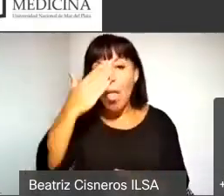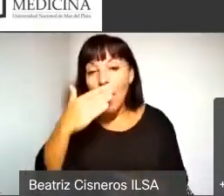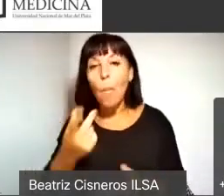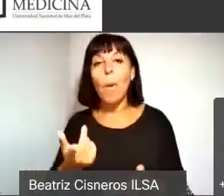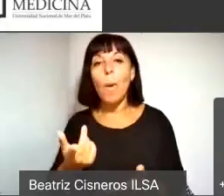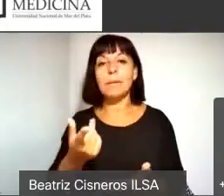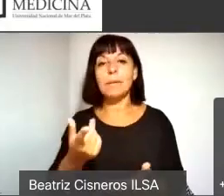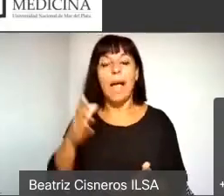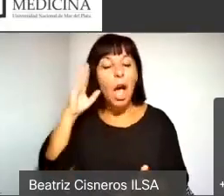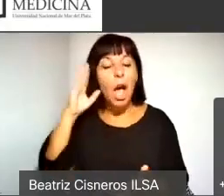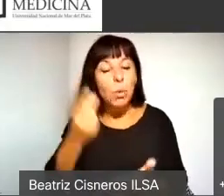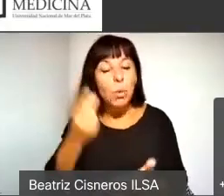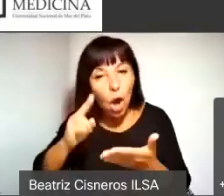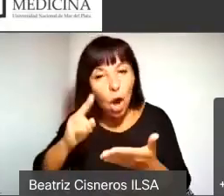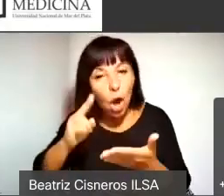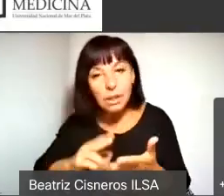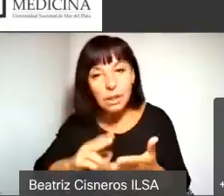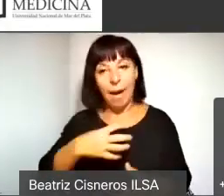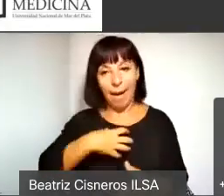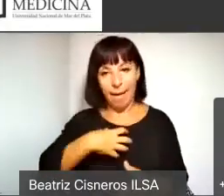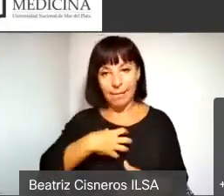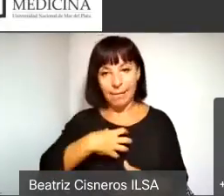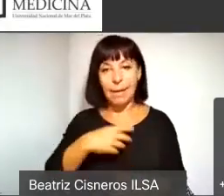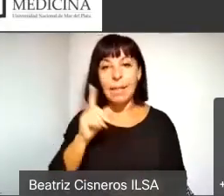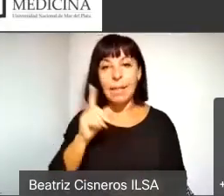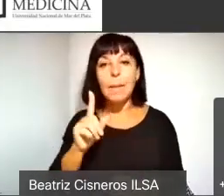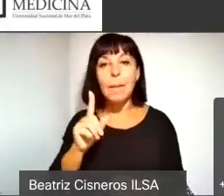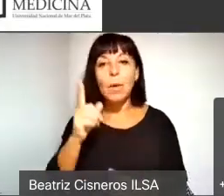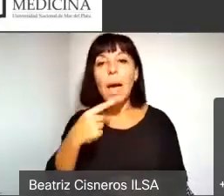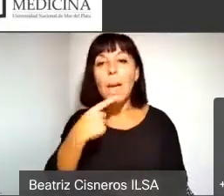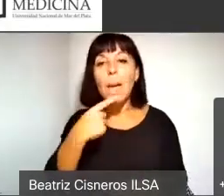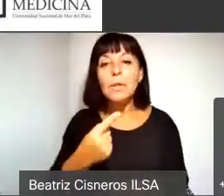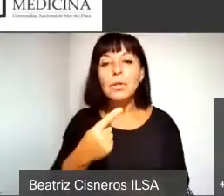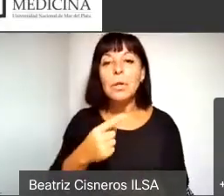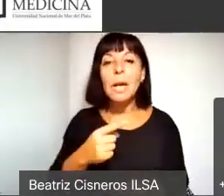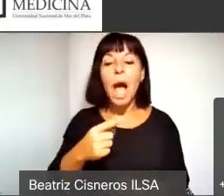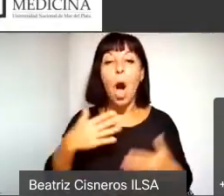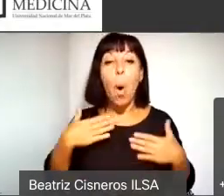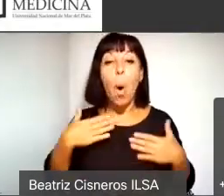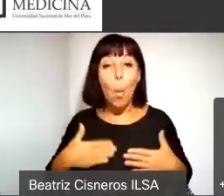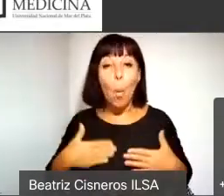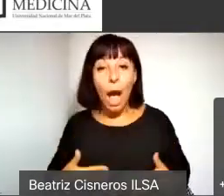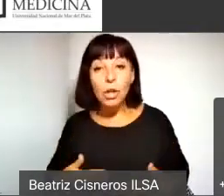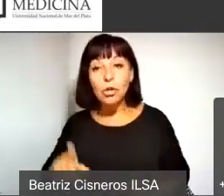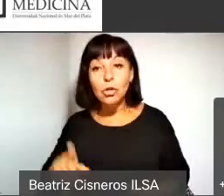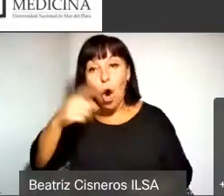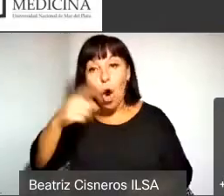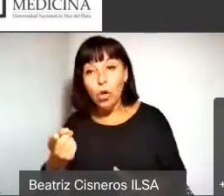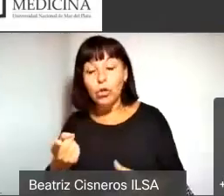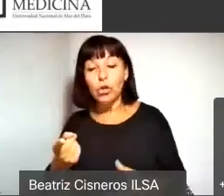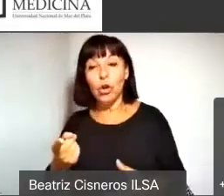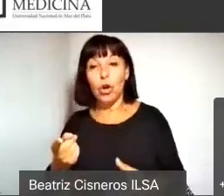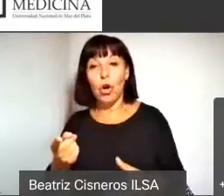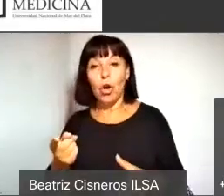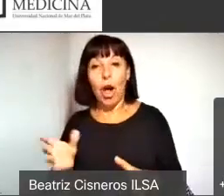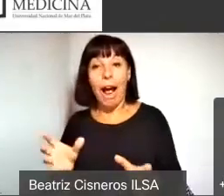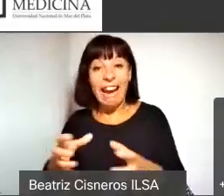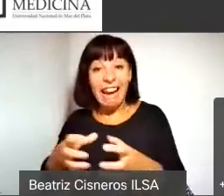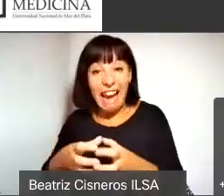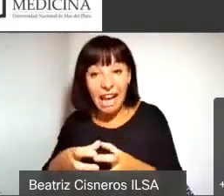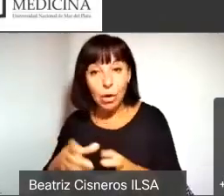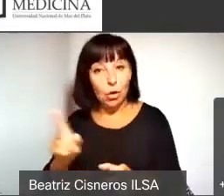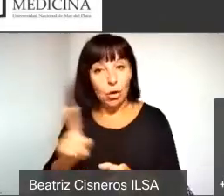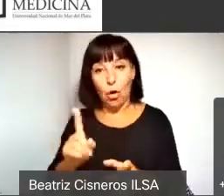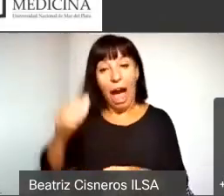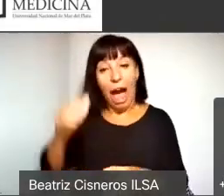los reinos, y alguien que preguntó si los humanos somos otro reino aparte. No, los humanos estamos dentro del reino de